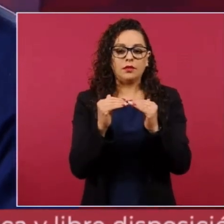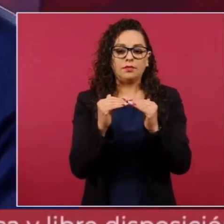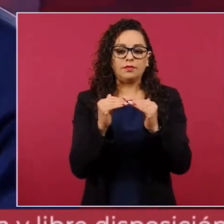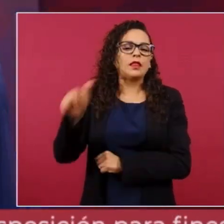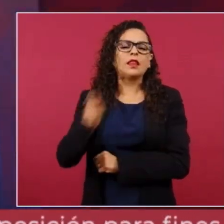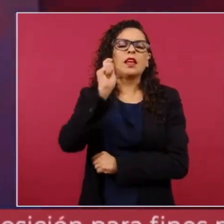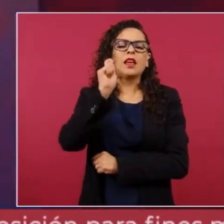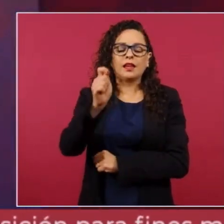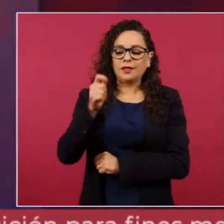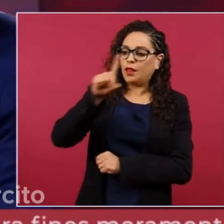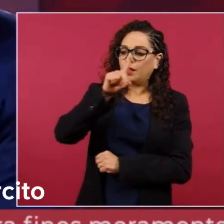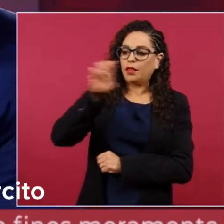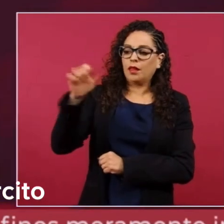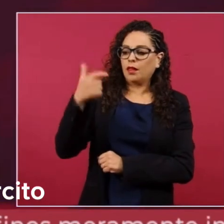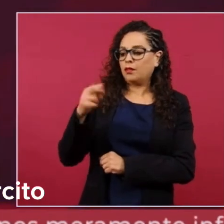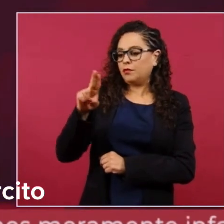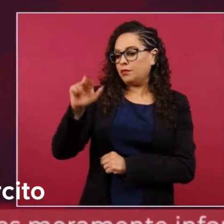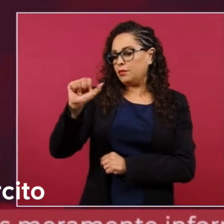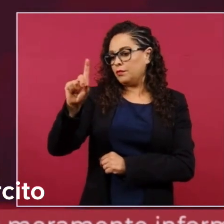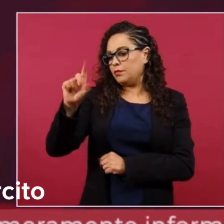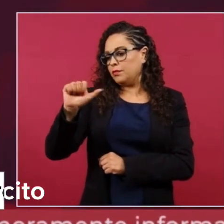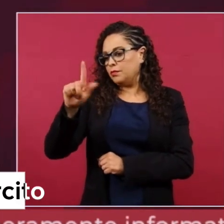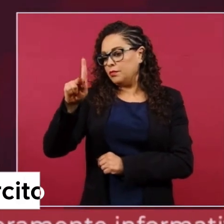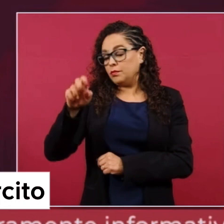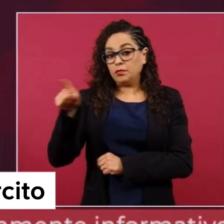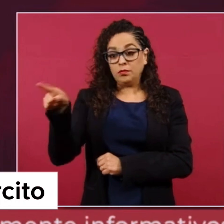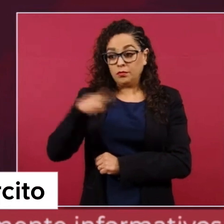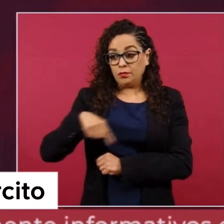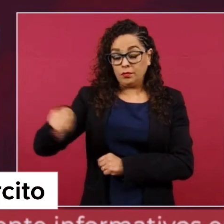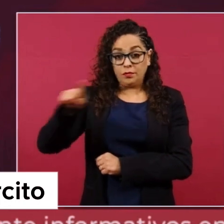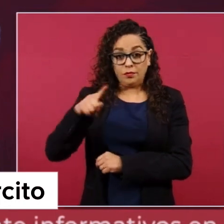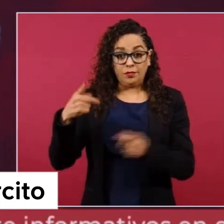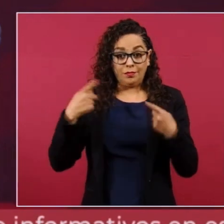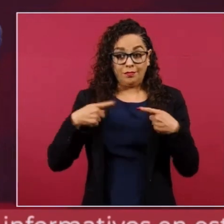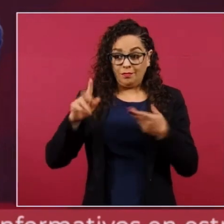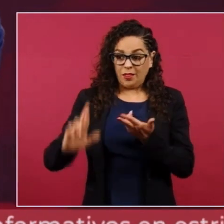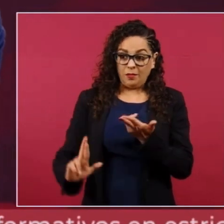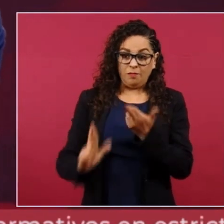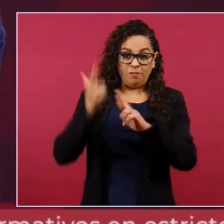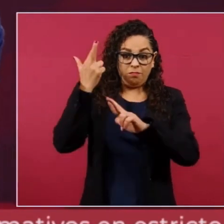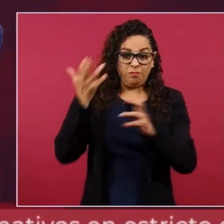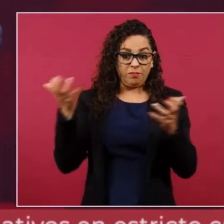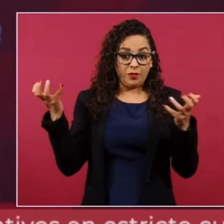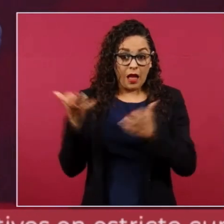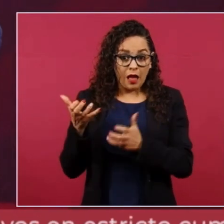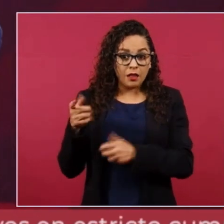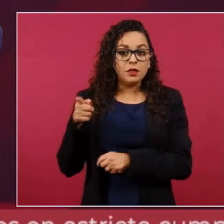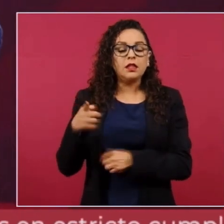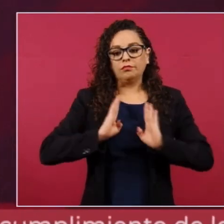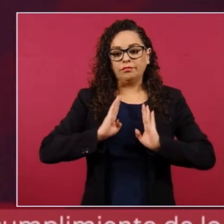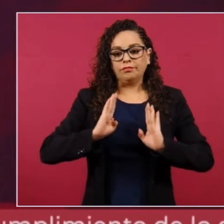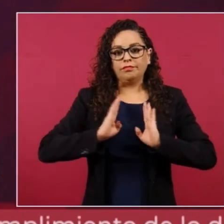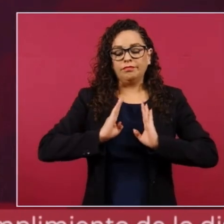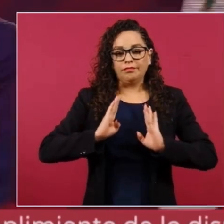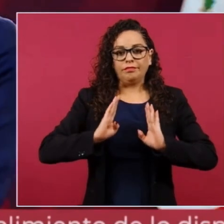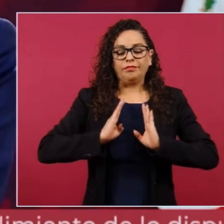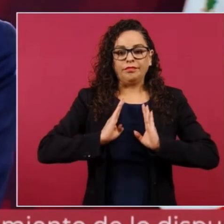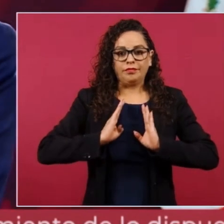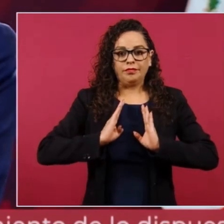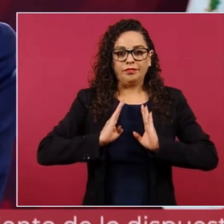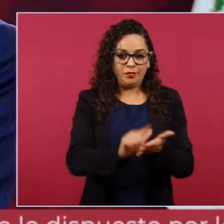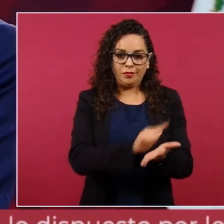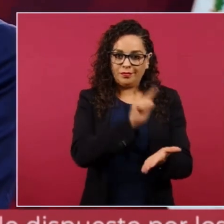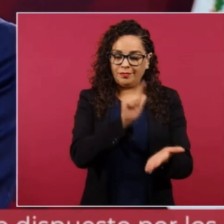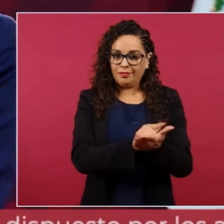de Guadalupe, ahí los revolucionarios constituyen el ejército constitucionalista. Y así surge